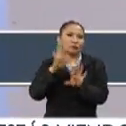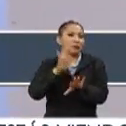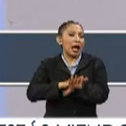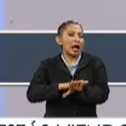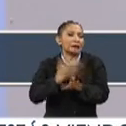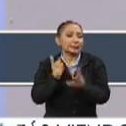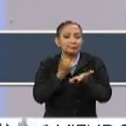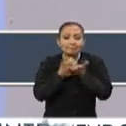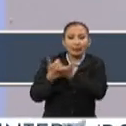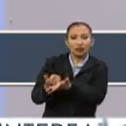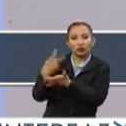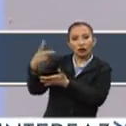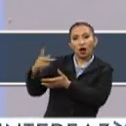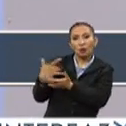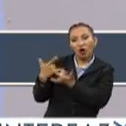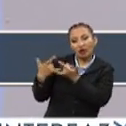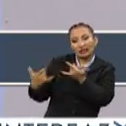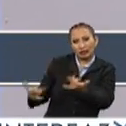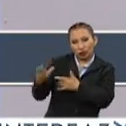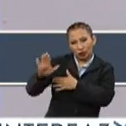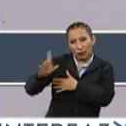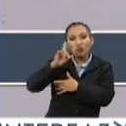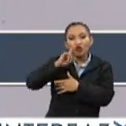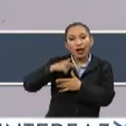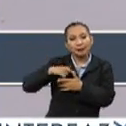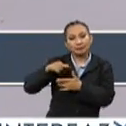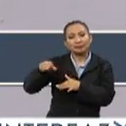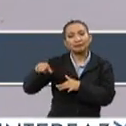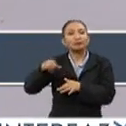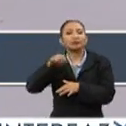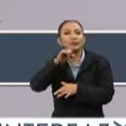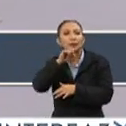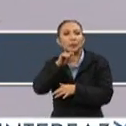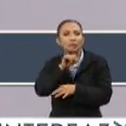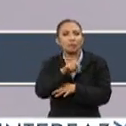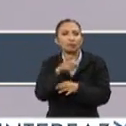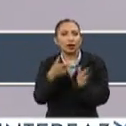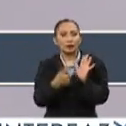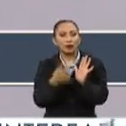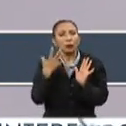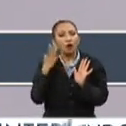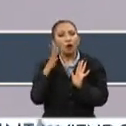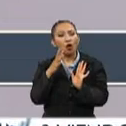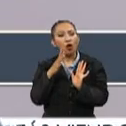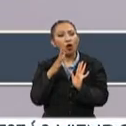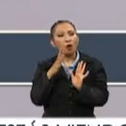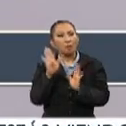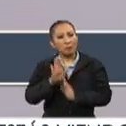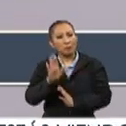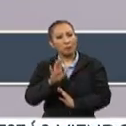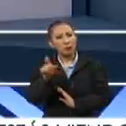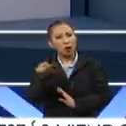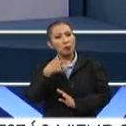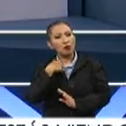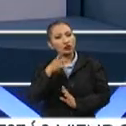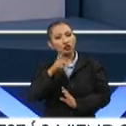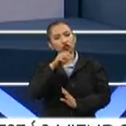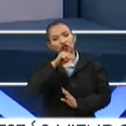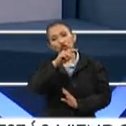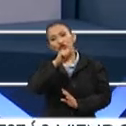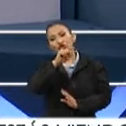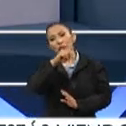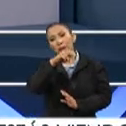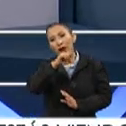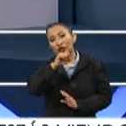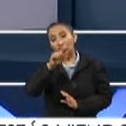grandes constructores de su propio mito. Y justamente nos hacía referencia Tomás Urián,